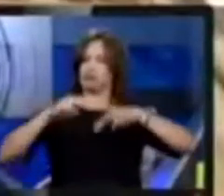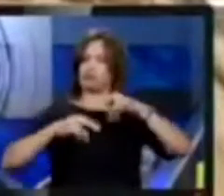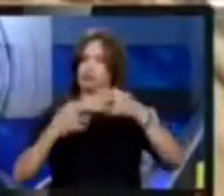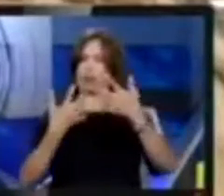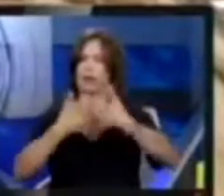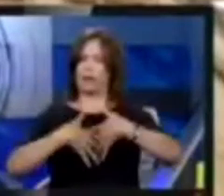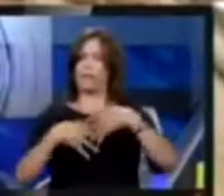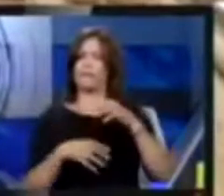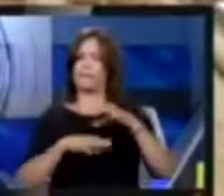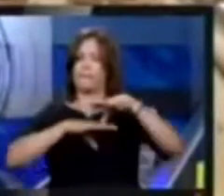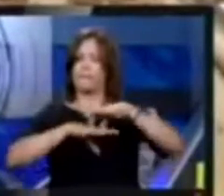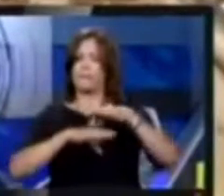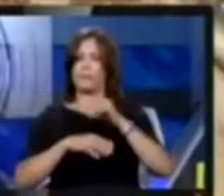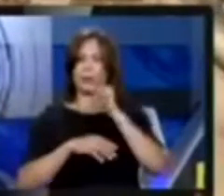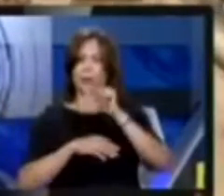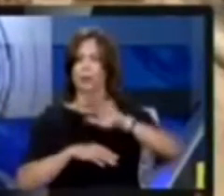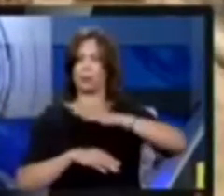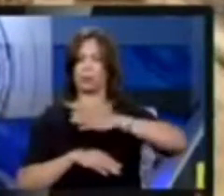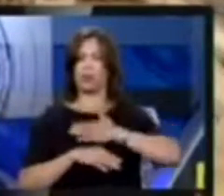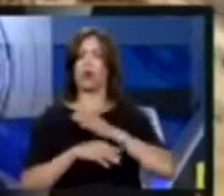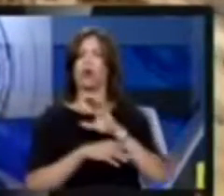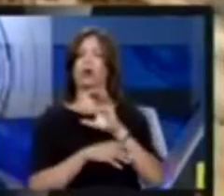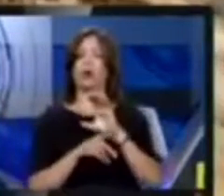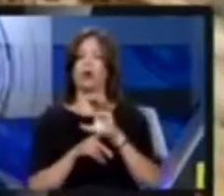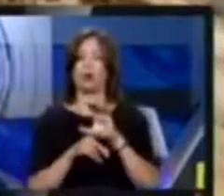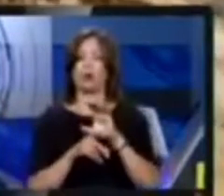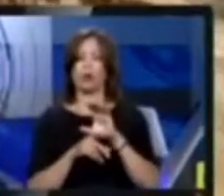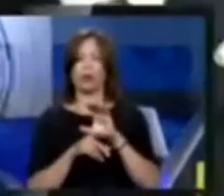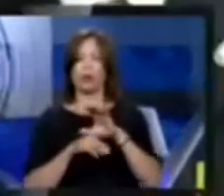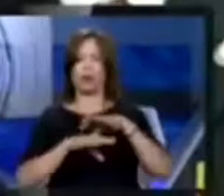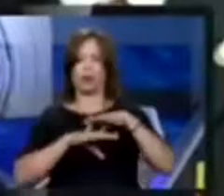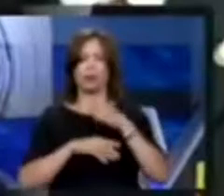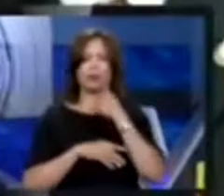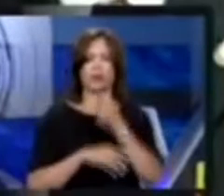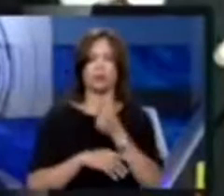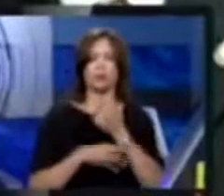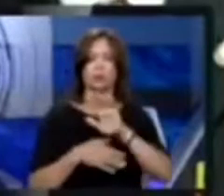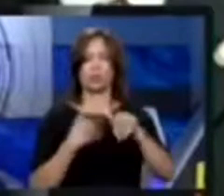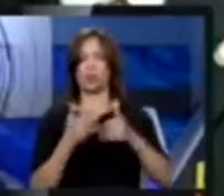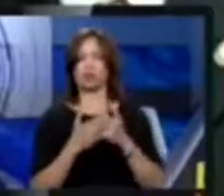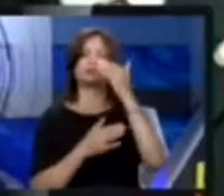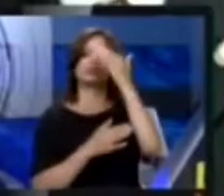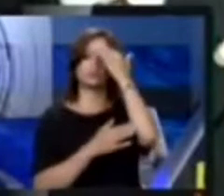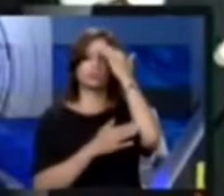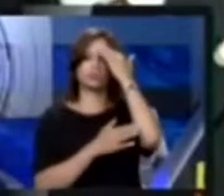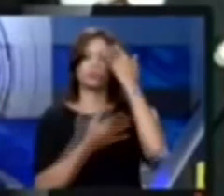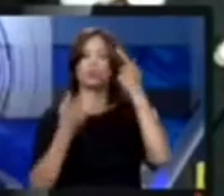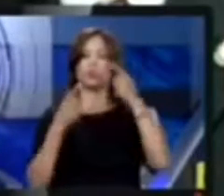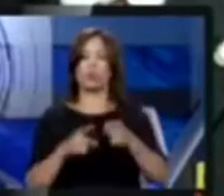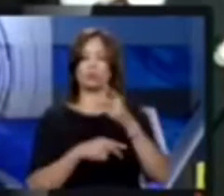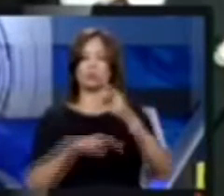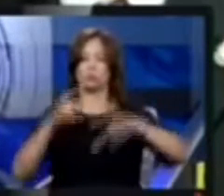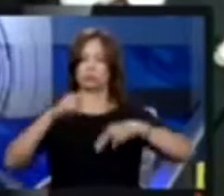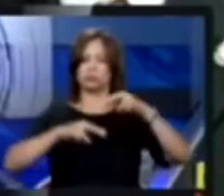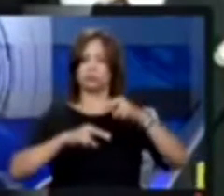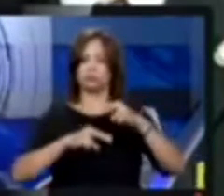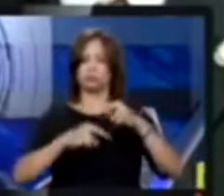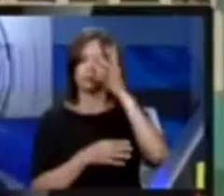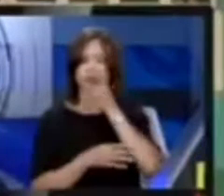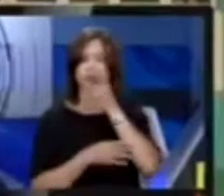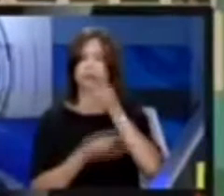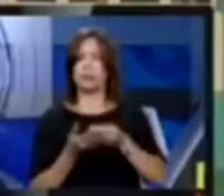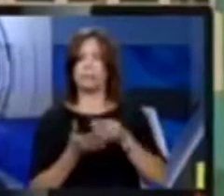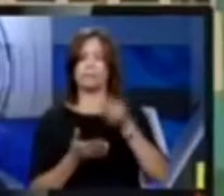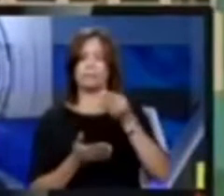las plantas en terrenos que pertenecen al consorcio Vicini. Y dijo, todo el mundo sabe que cuando usted construye una